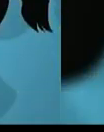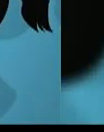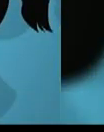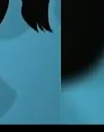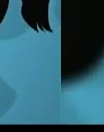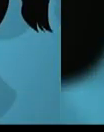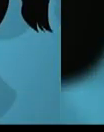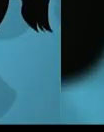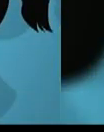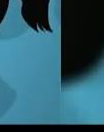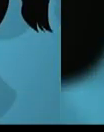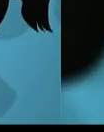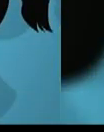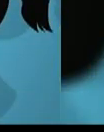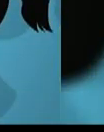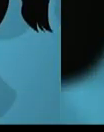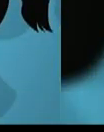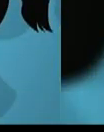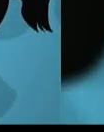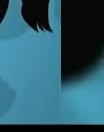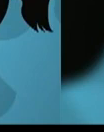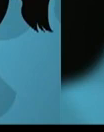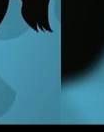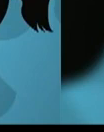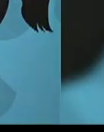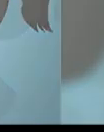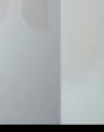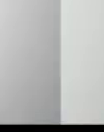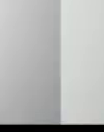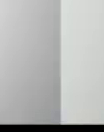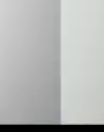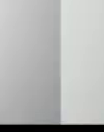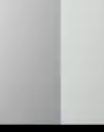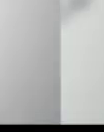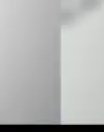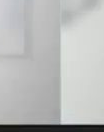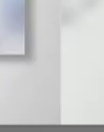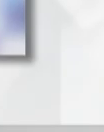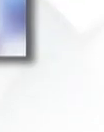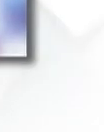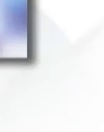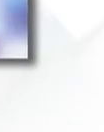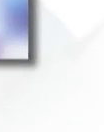Para aprender a aprender, es necesario aprender a convivir.